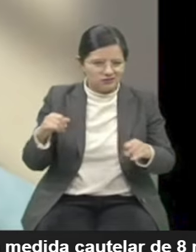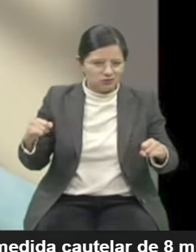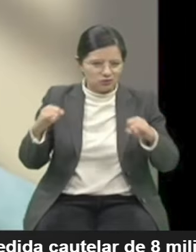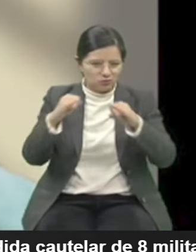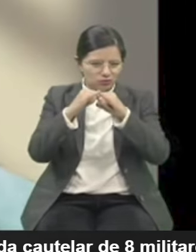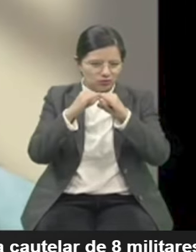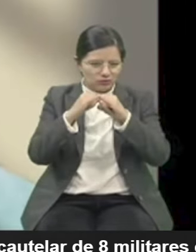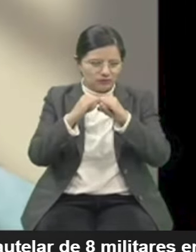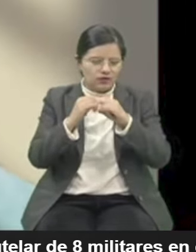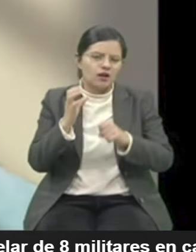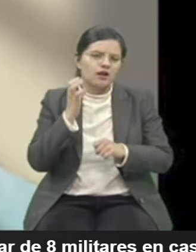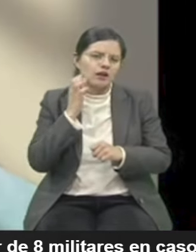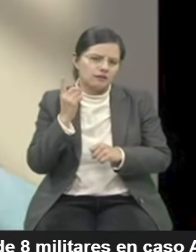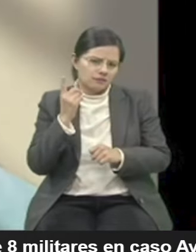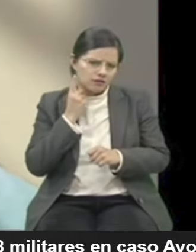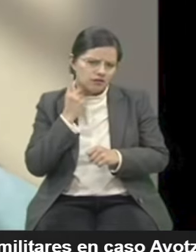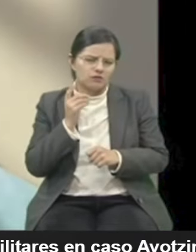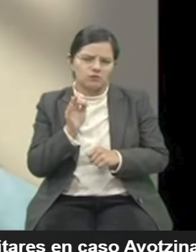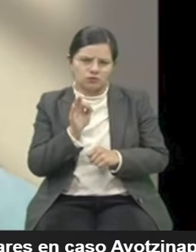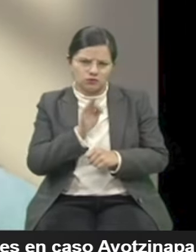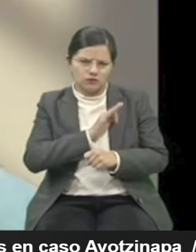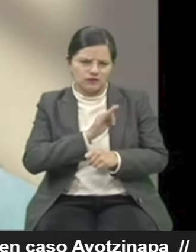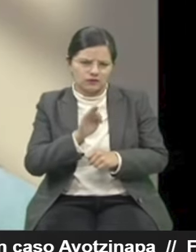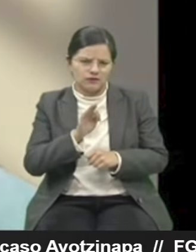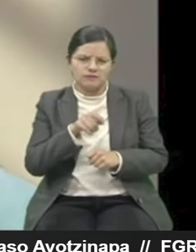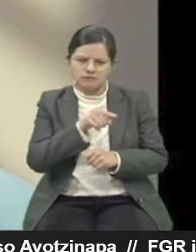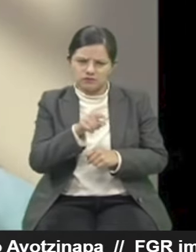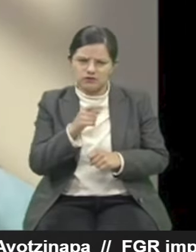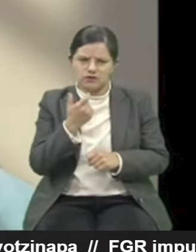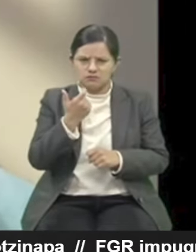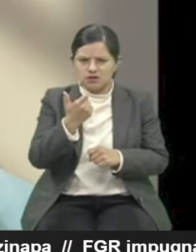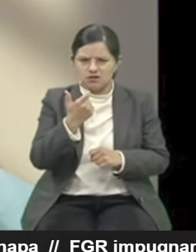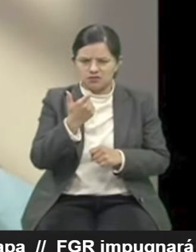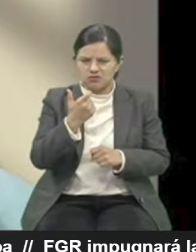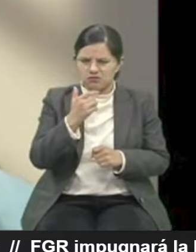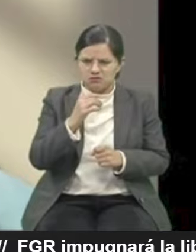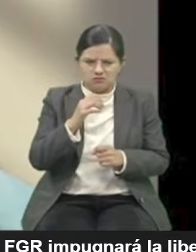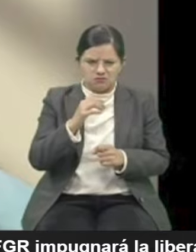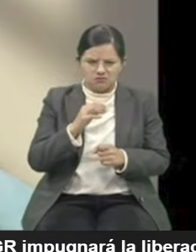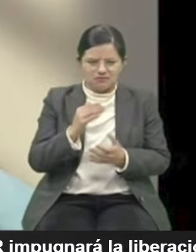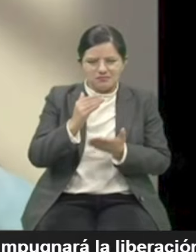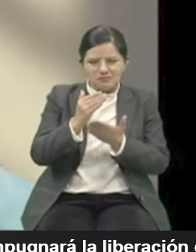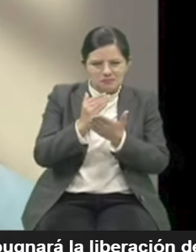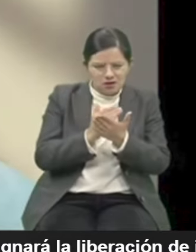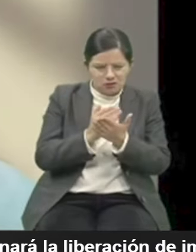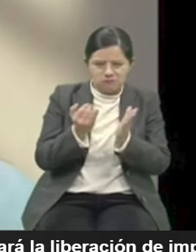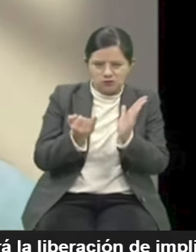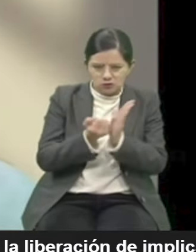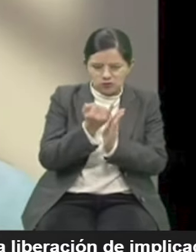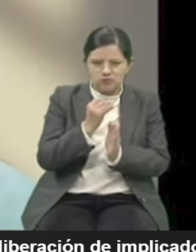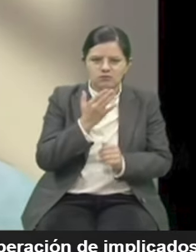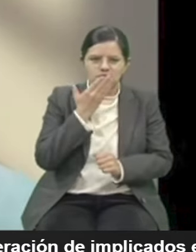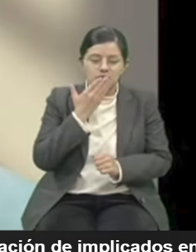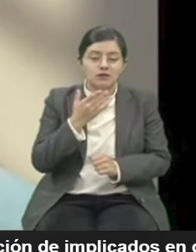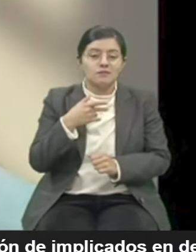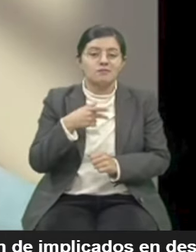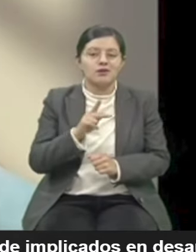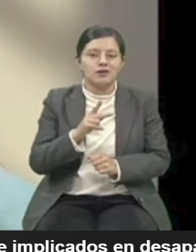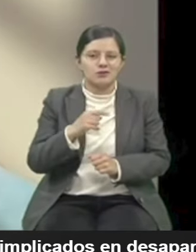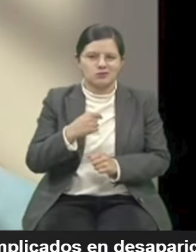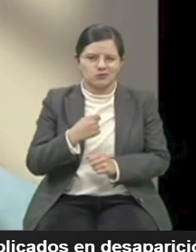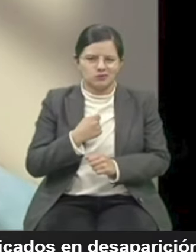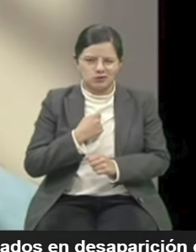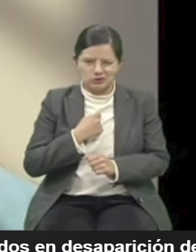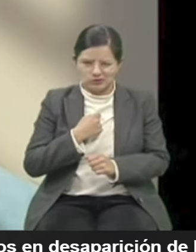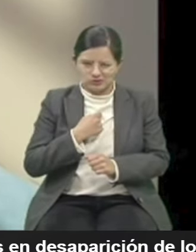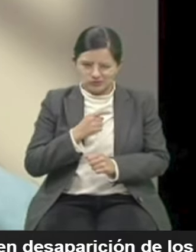instituciones la cámara tiene la facultad para limitar el presupuesto así lo ha hecho pero hasta donde yo alcanzo a